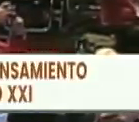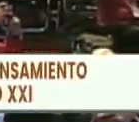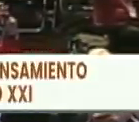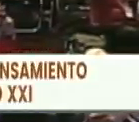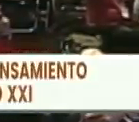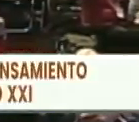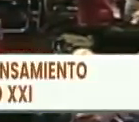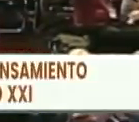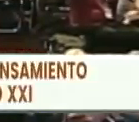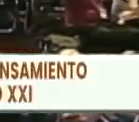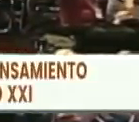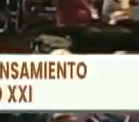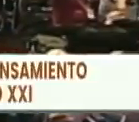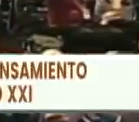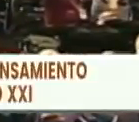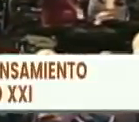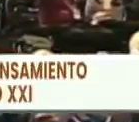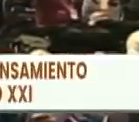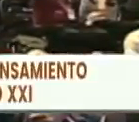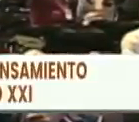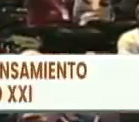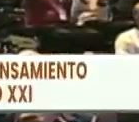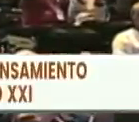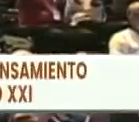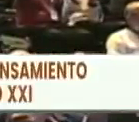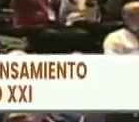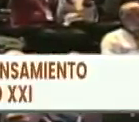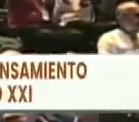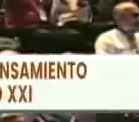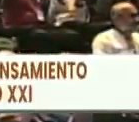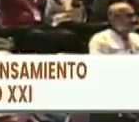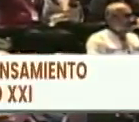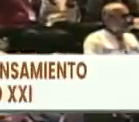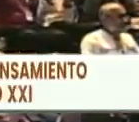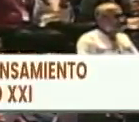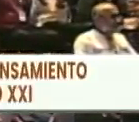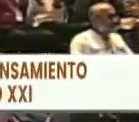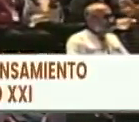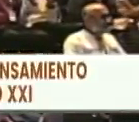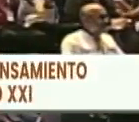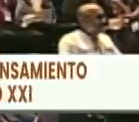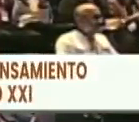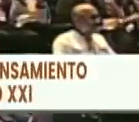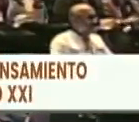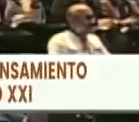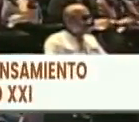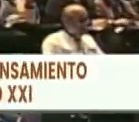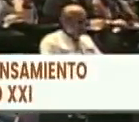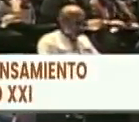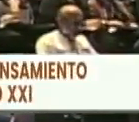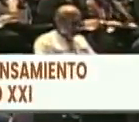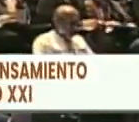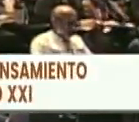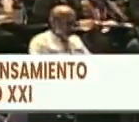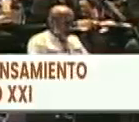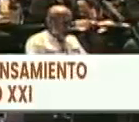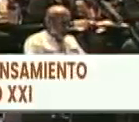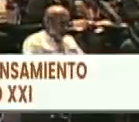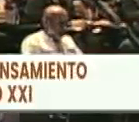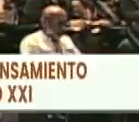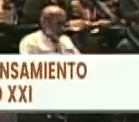Chávez en El Siglo 21 en este momento interviene el líder latinoamericano Evo Morales